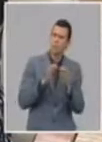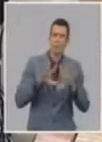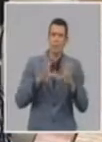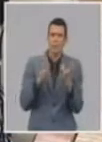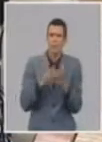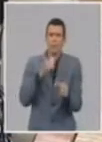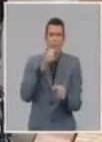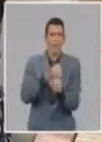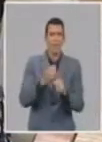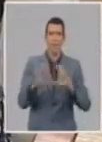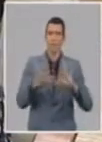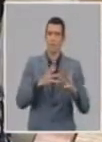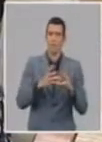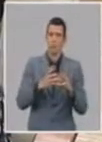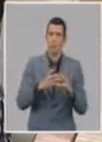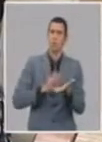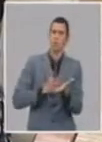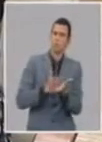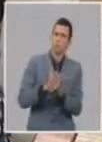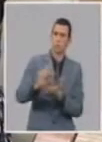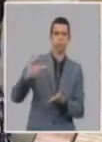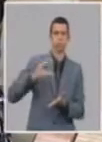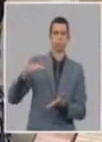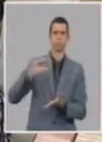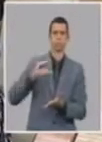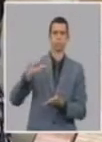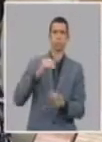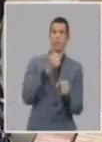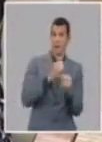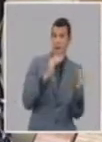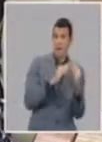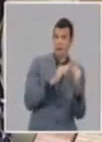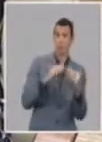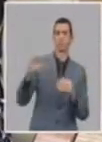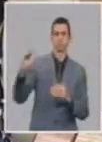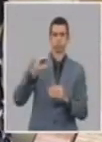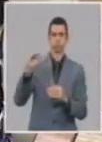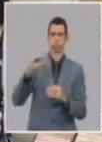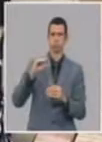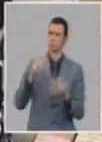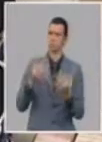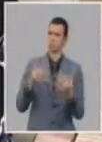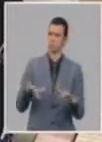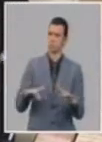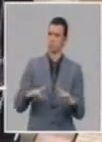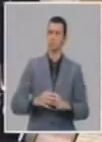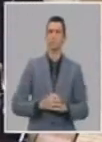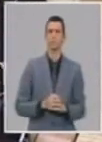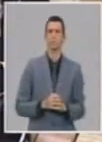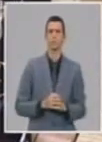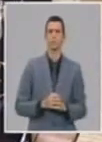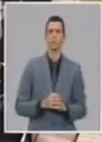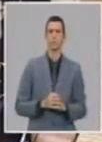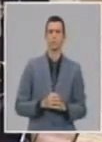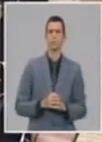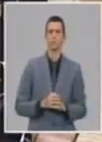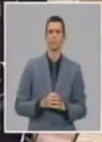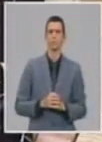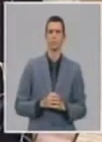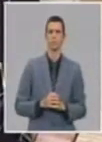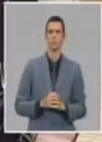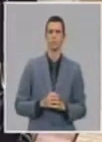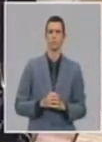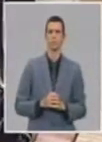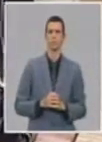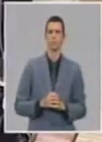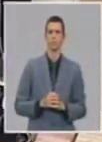laborando y cobra el 100% de su salario. O sea, es un beneficio, y pudiera coincidir el hecho de que esa persona que está